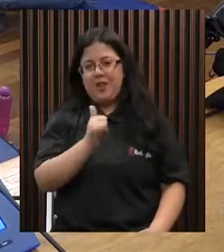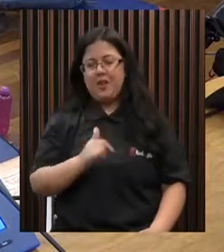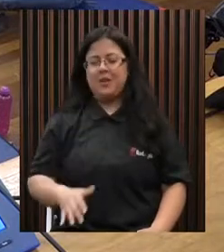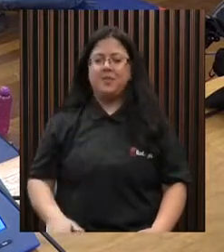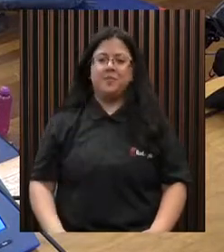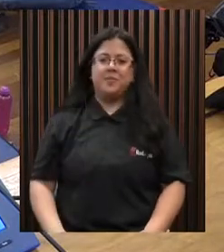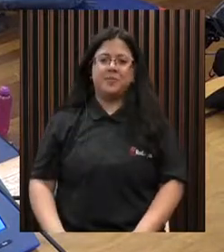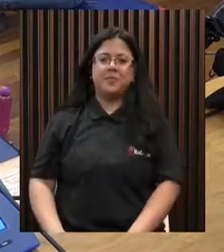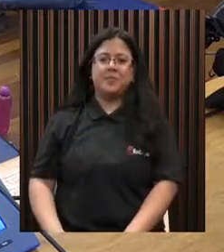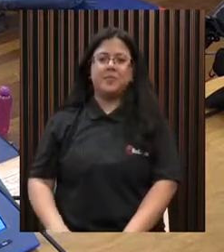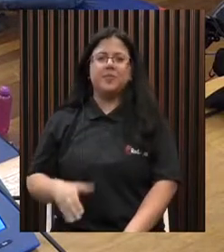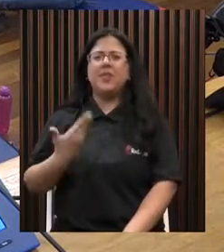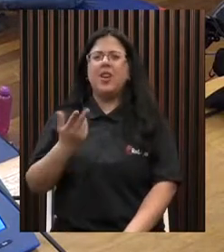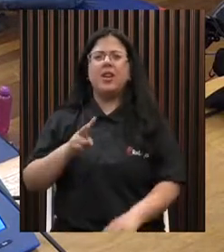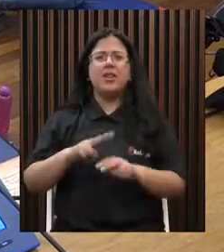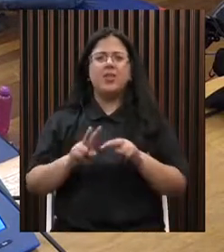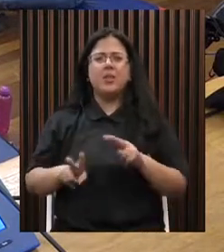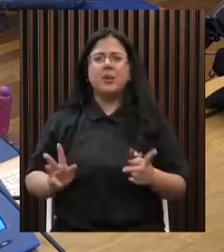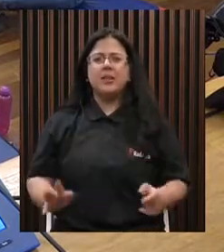Vamos a